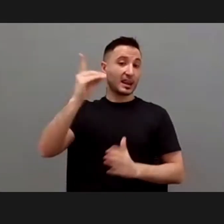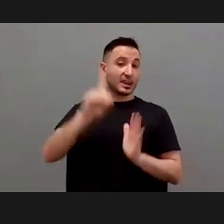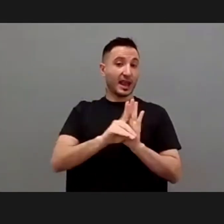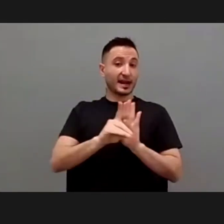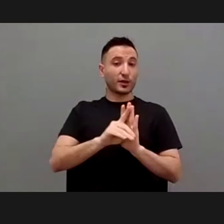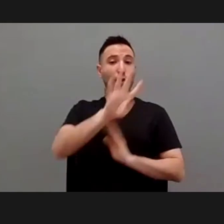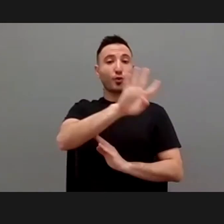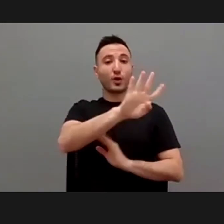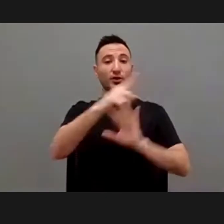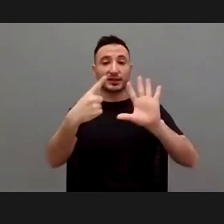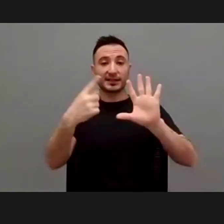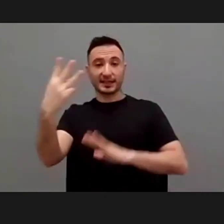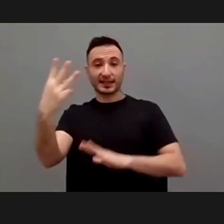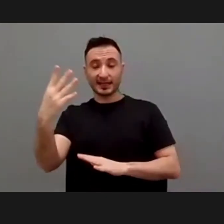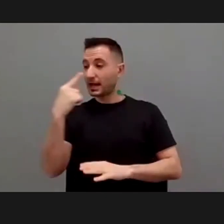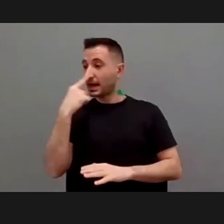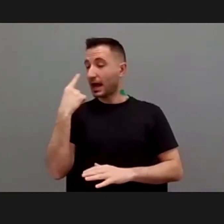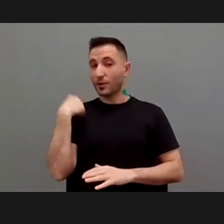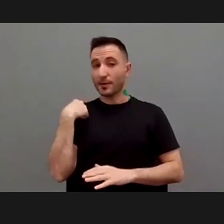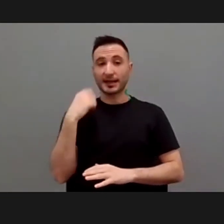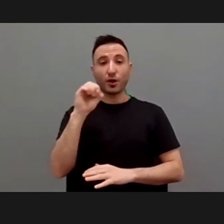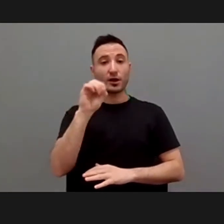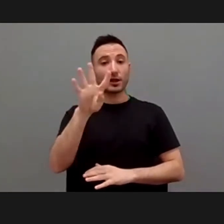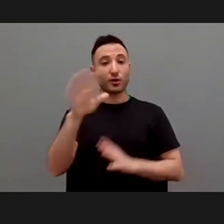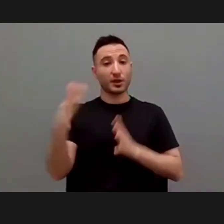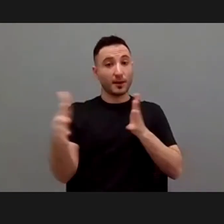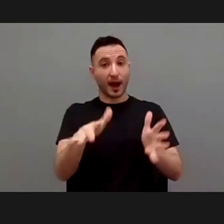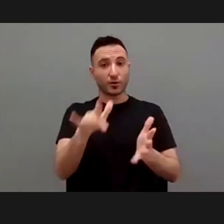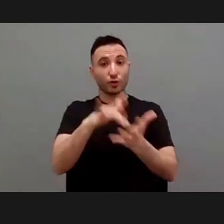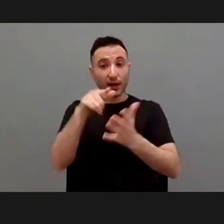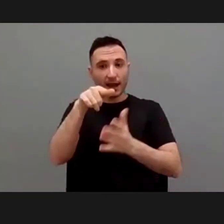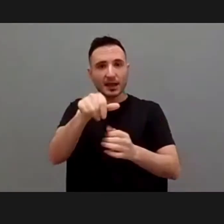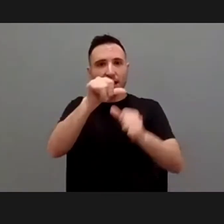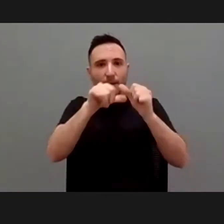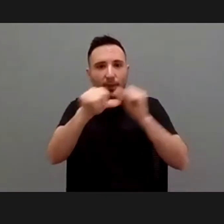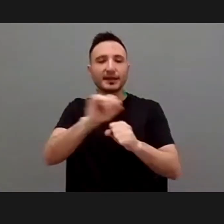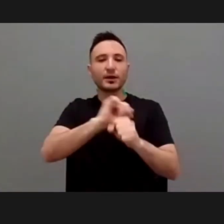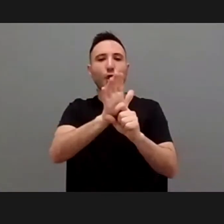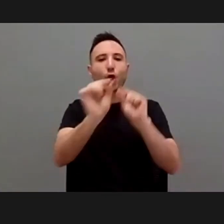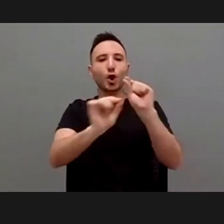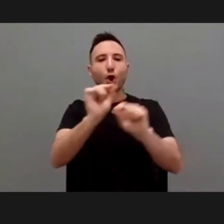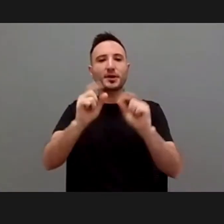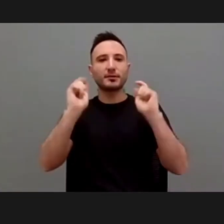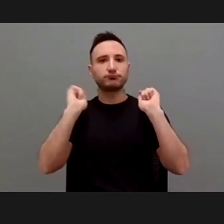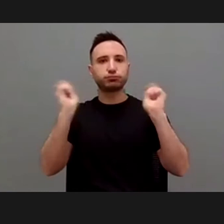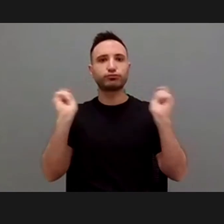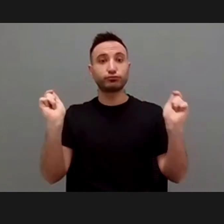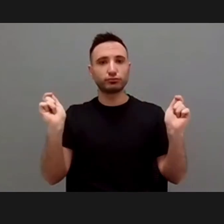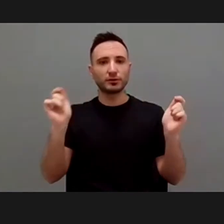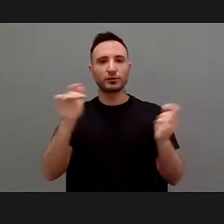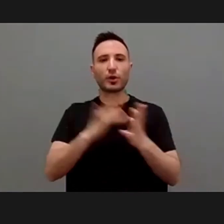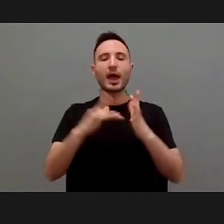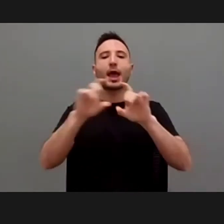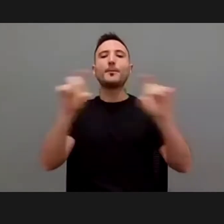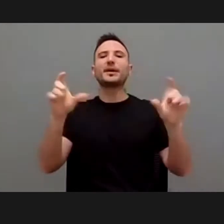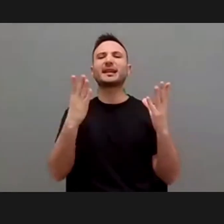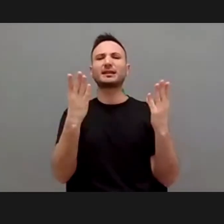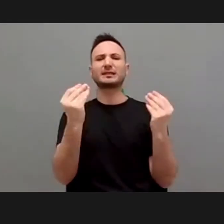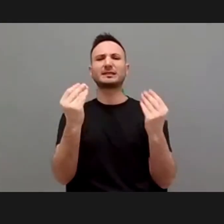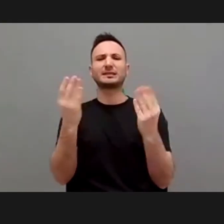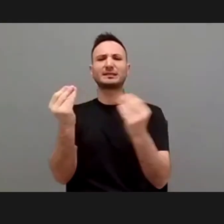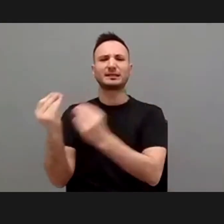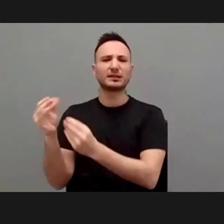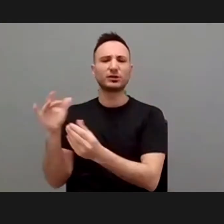de 2020 de 14 de marzo, por el que se declaró el estado de alarma por COVID-19, muchas empresas han puesto en marcha